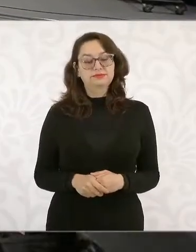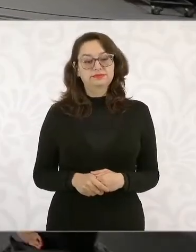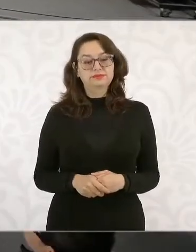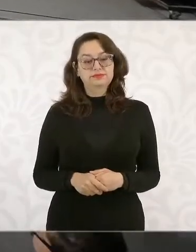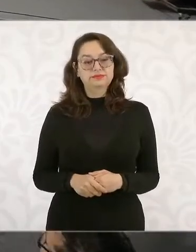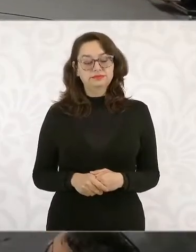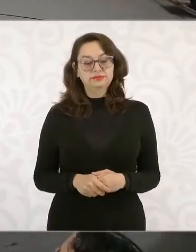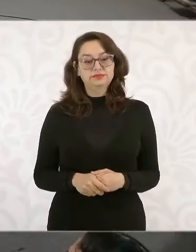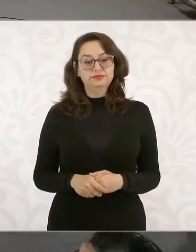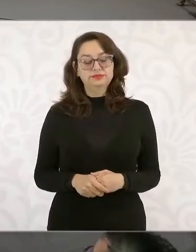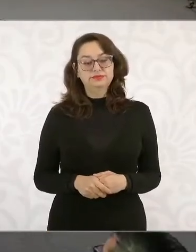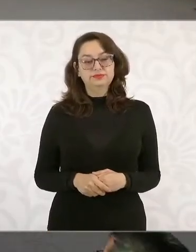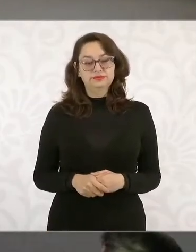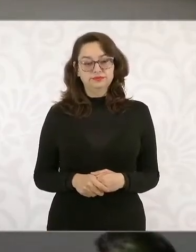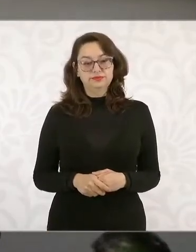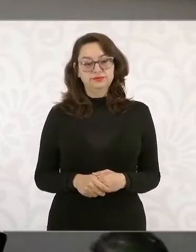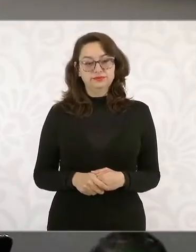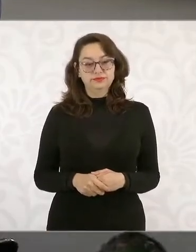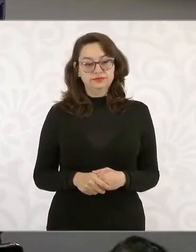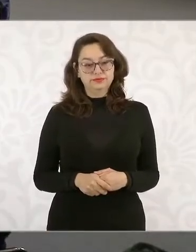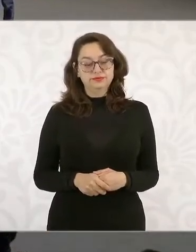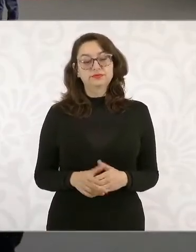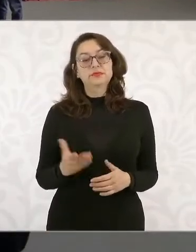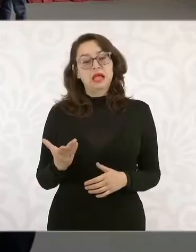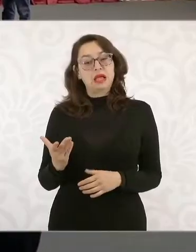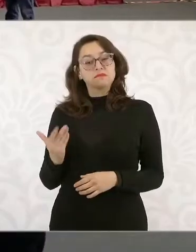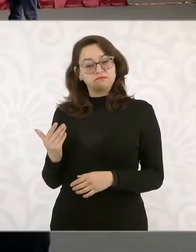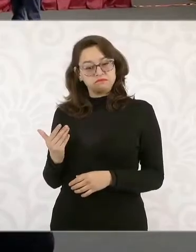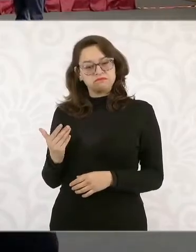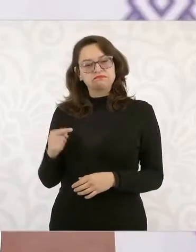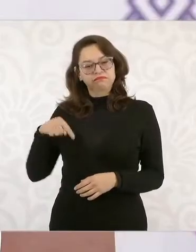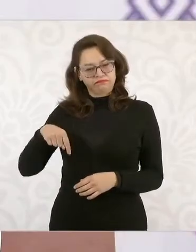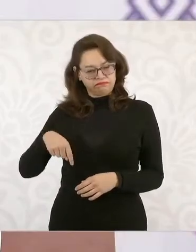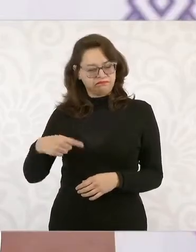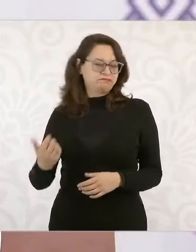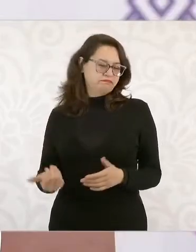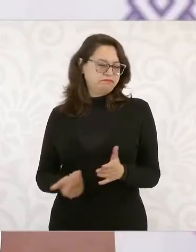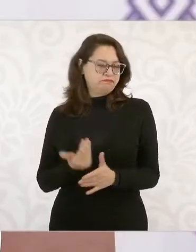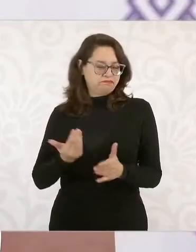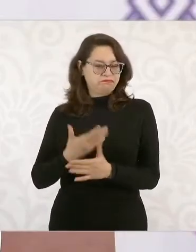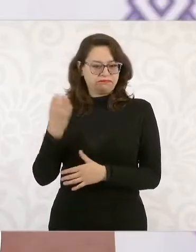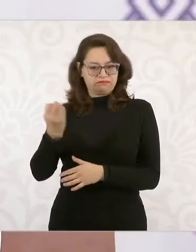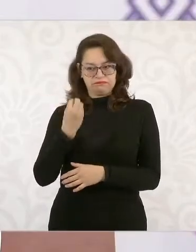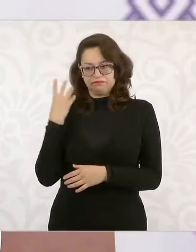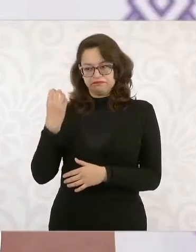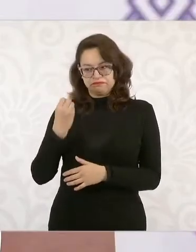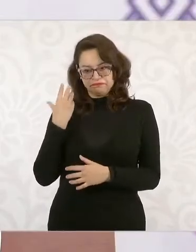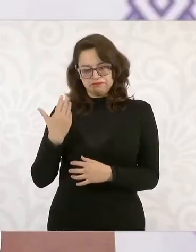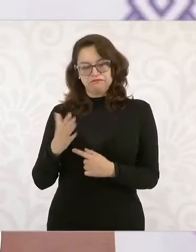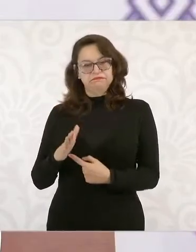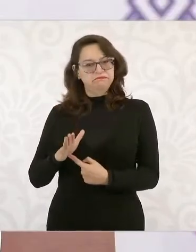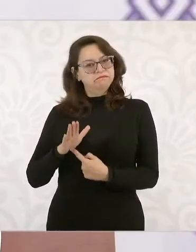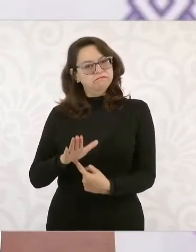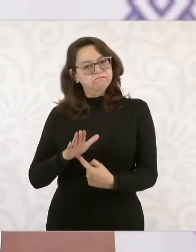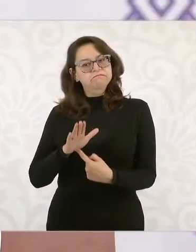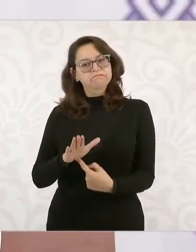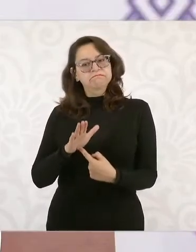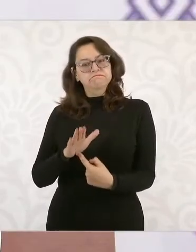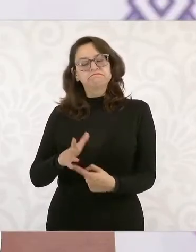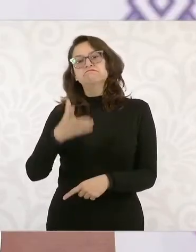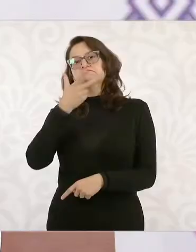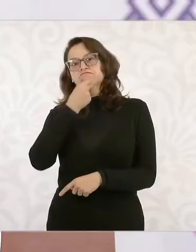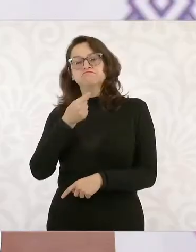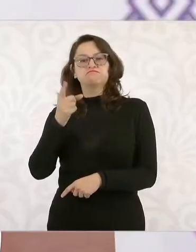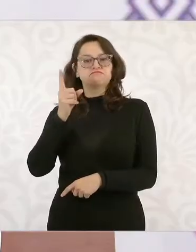mañanera del pueblo, todos los esfuerzos que se hacen a la hora de contratar personal, médicas y